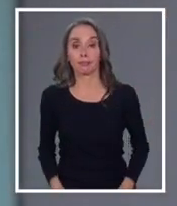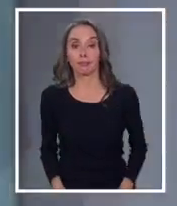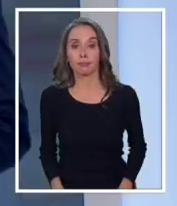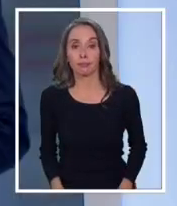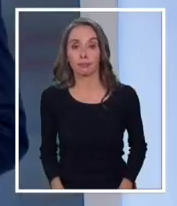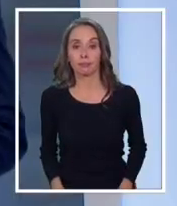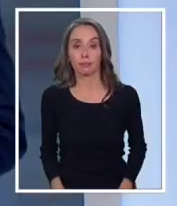bueno